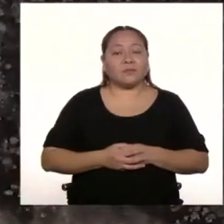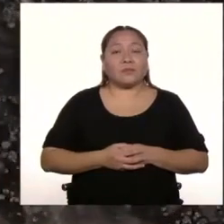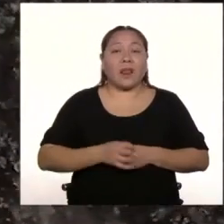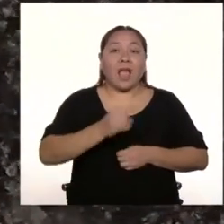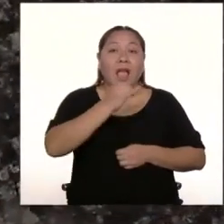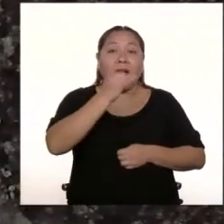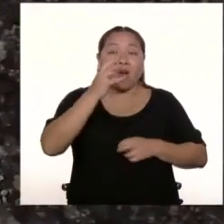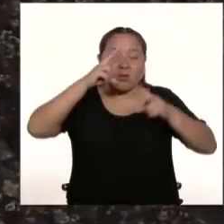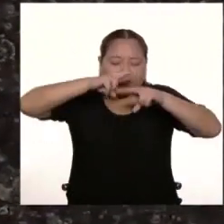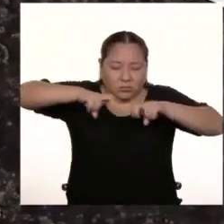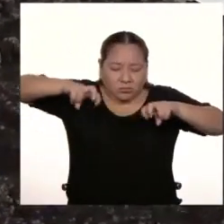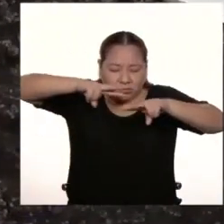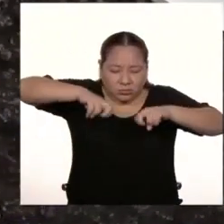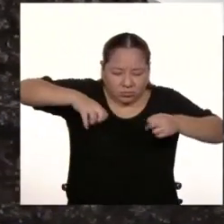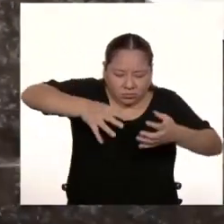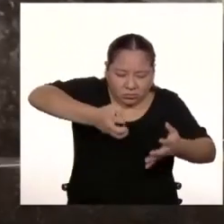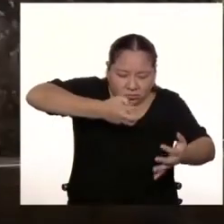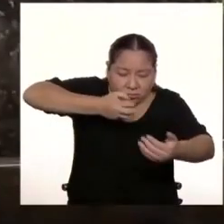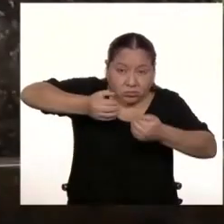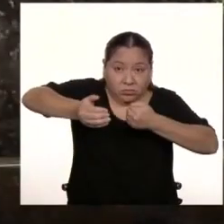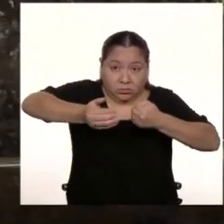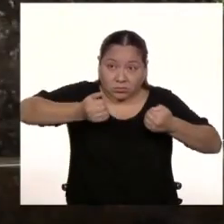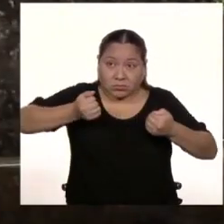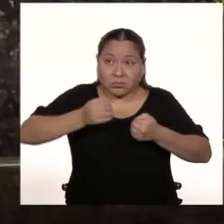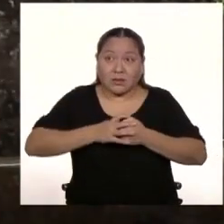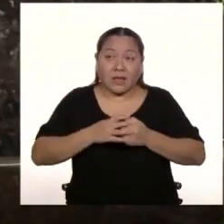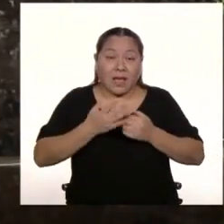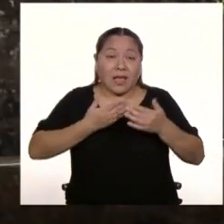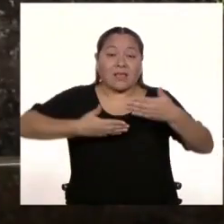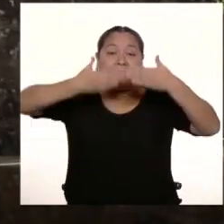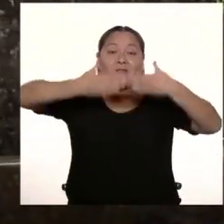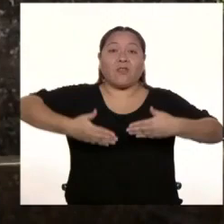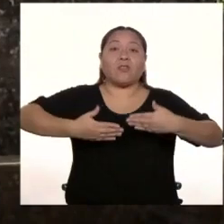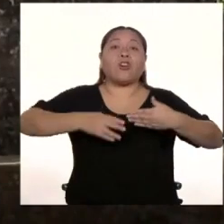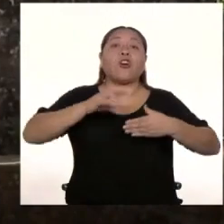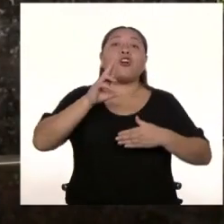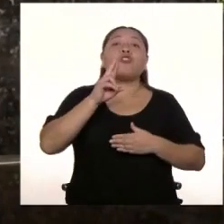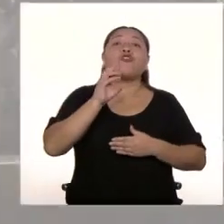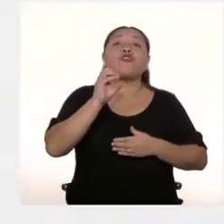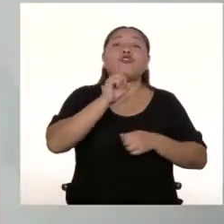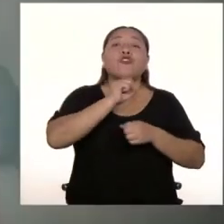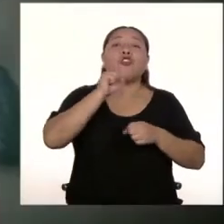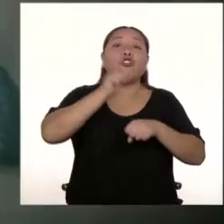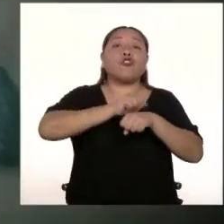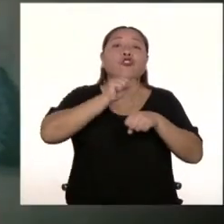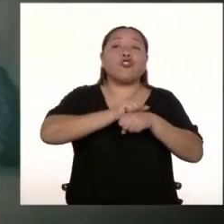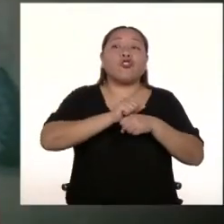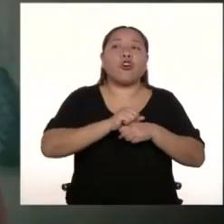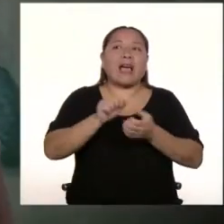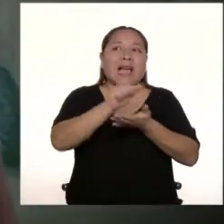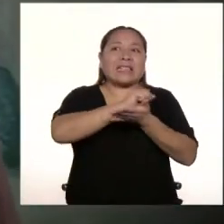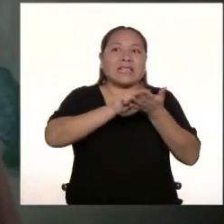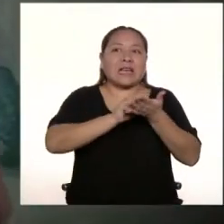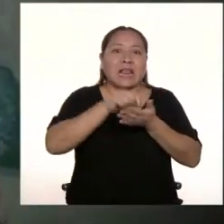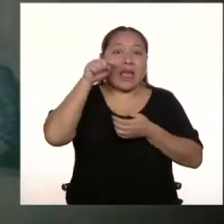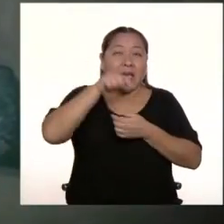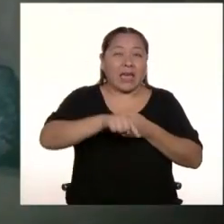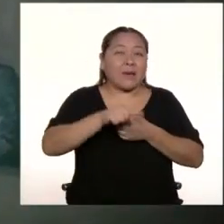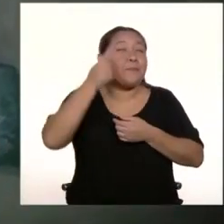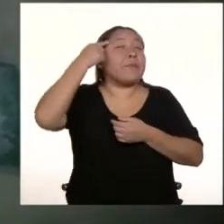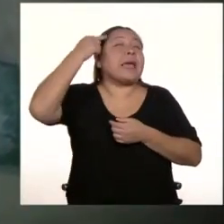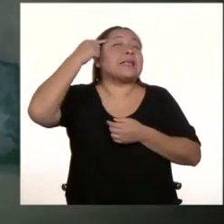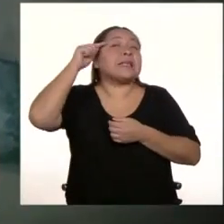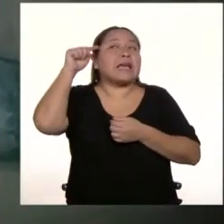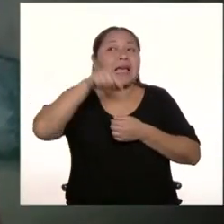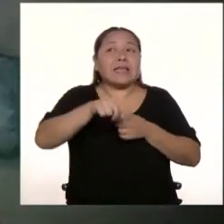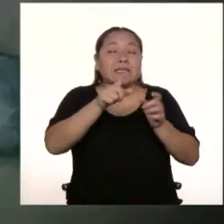Algunos arqueólogos piensan que frente a este bloque de granito, conocido como la Roca Sagrada, se realizaban pagos a la tierra.